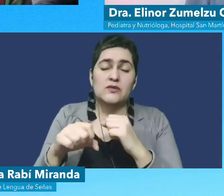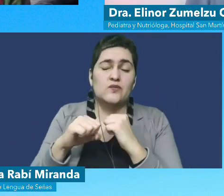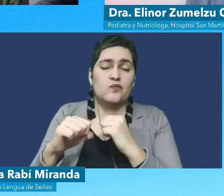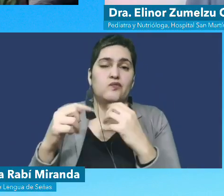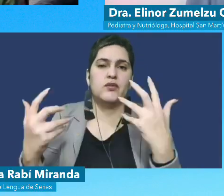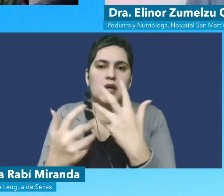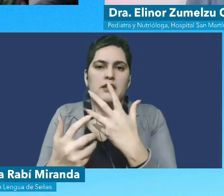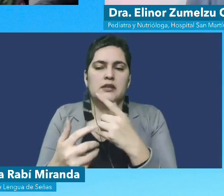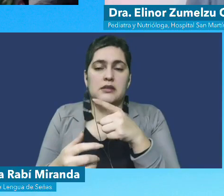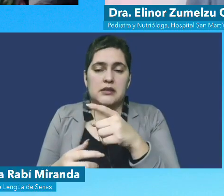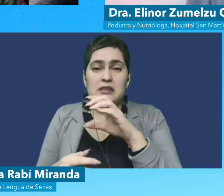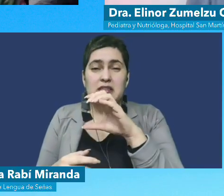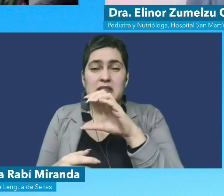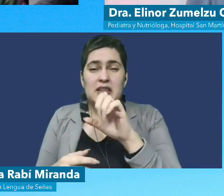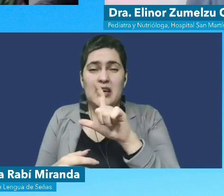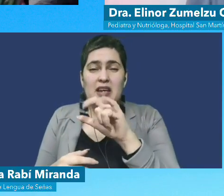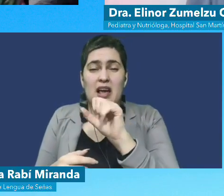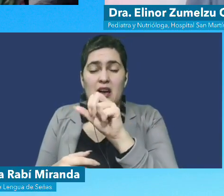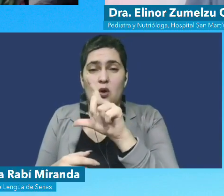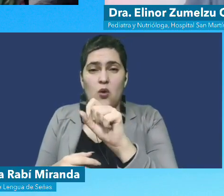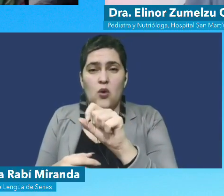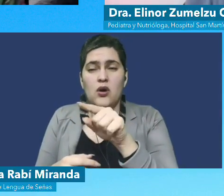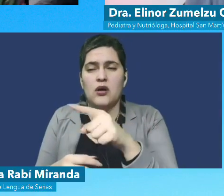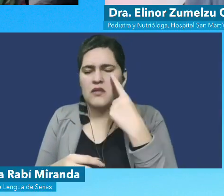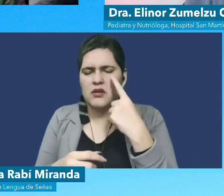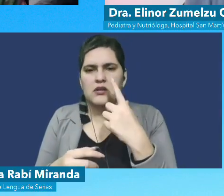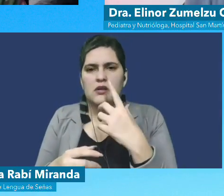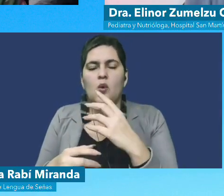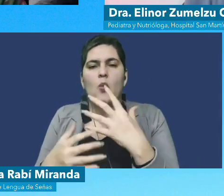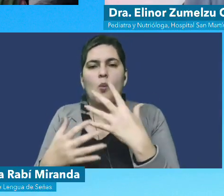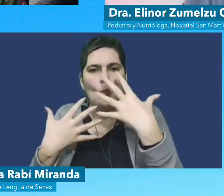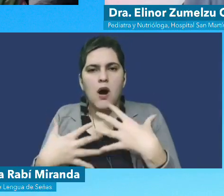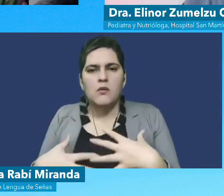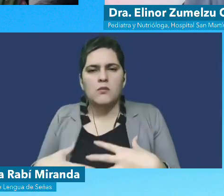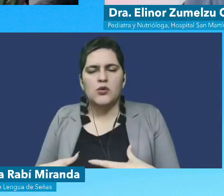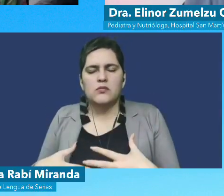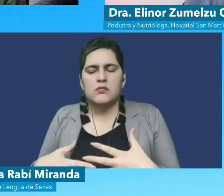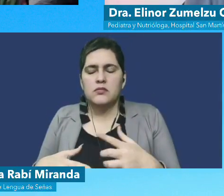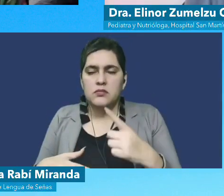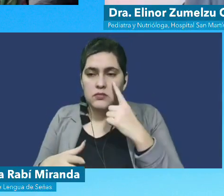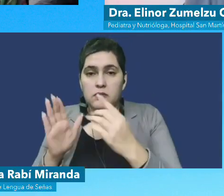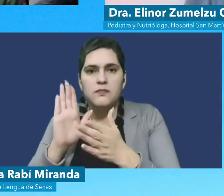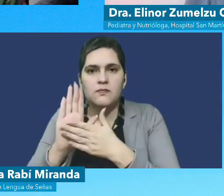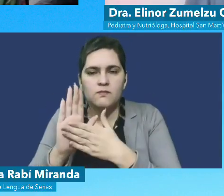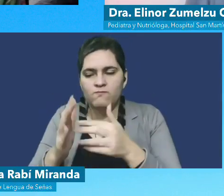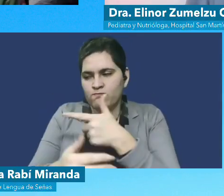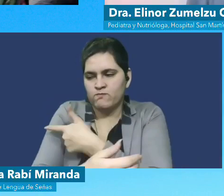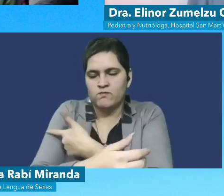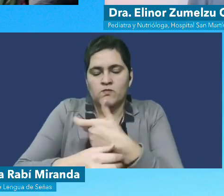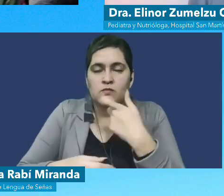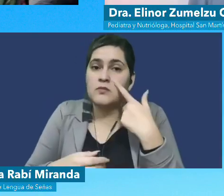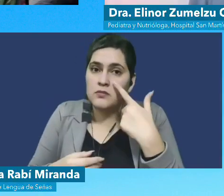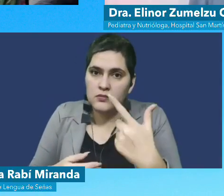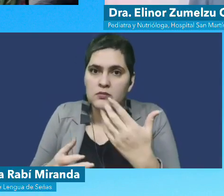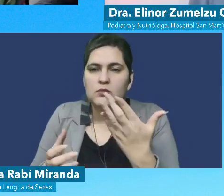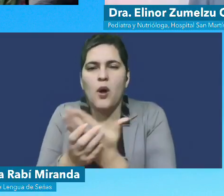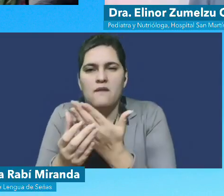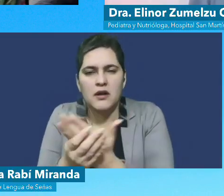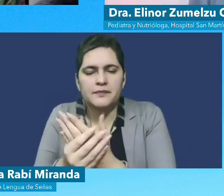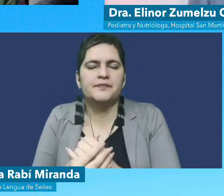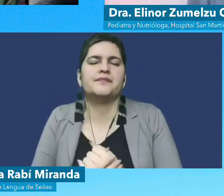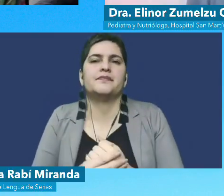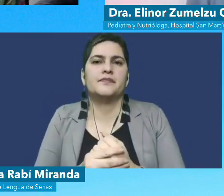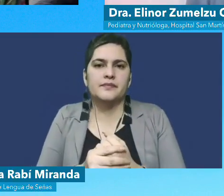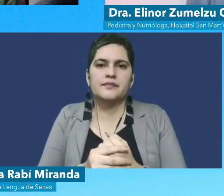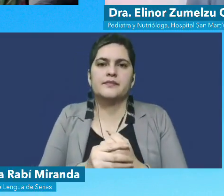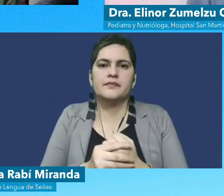requiero haber tenido esta respuesta inmunológica y que la puedo ir a demostrar y la puedo ir a ver. Entonces, por eso muchas veces